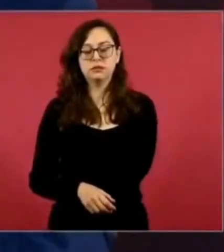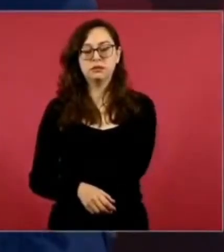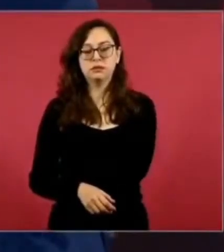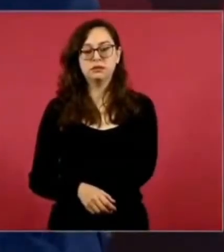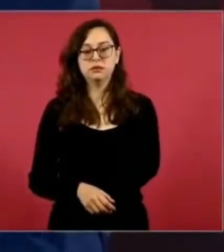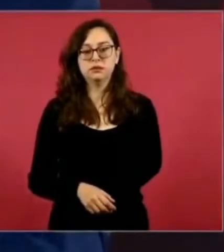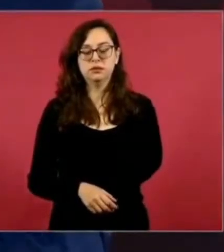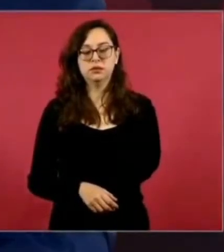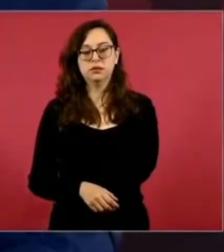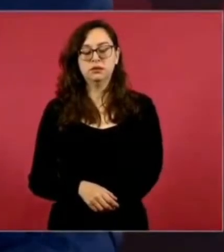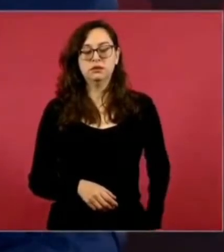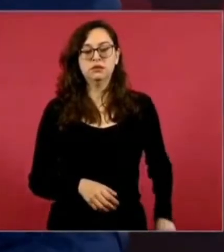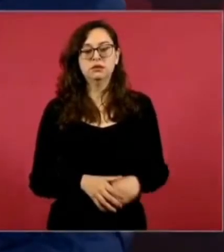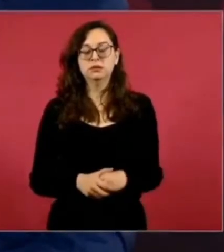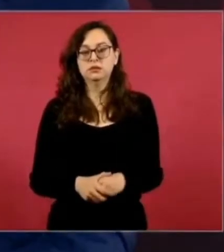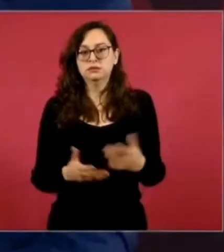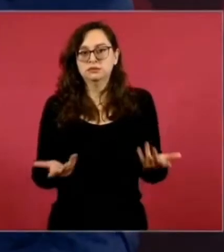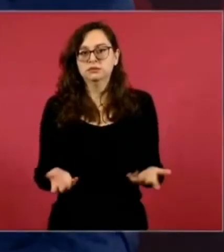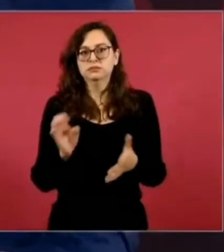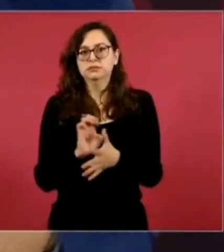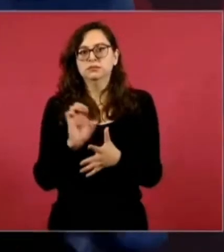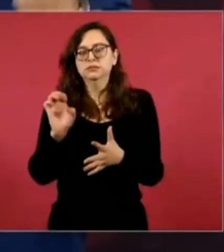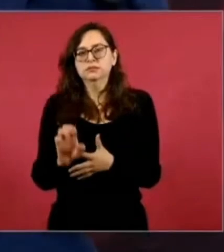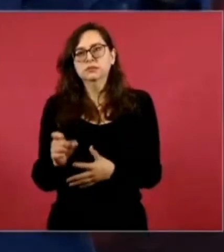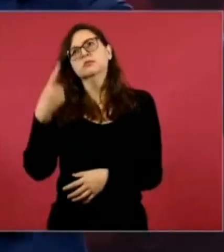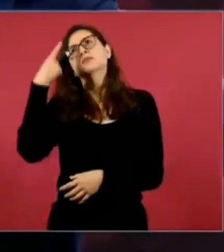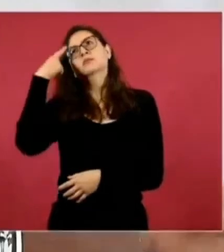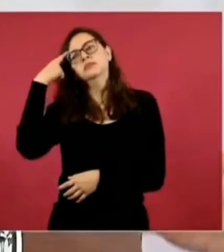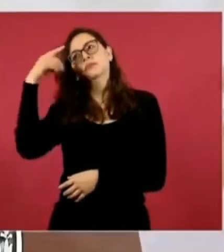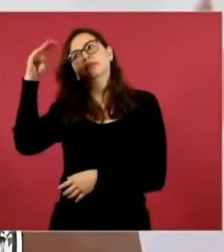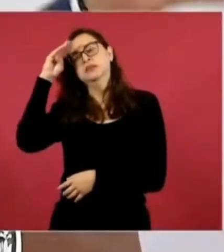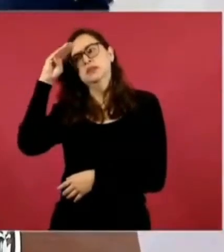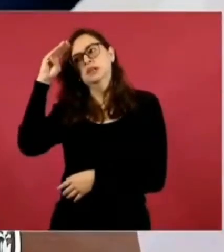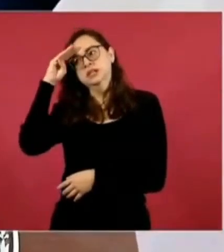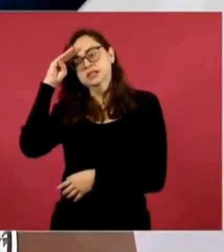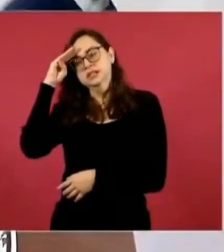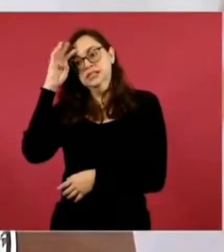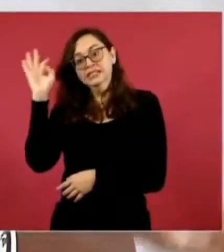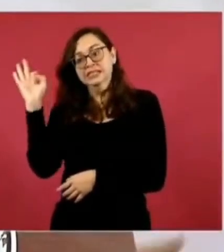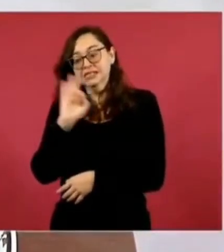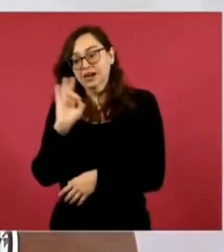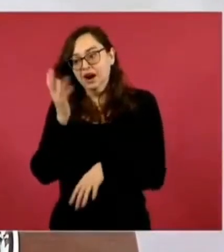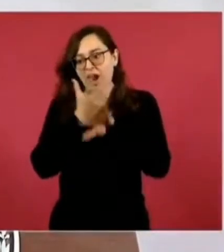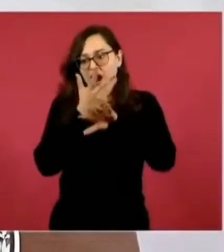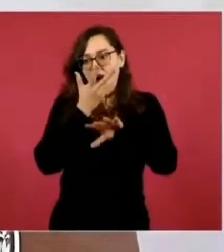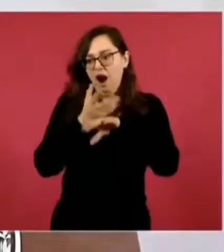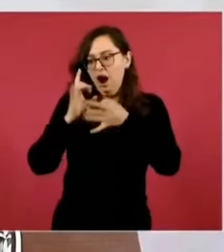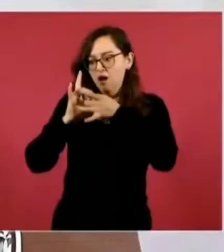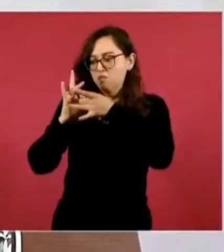nada racional que pueda llevar a una ruptura.